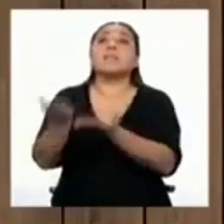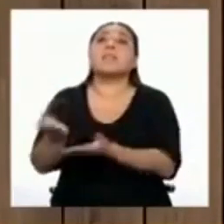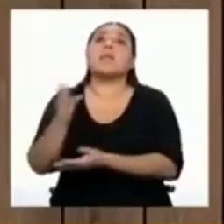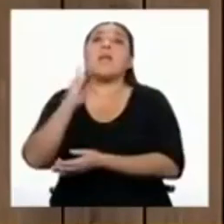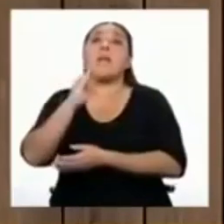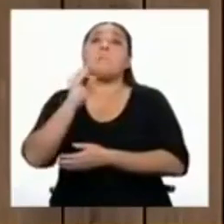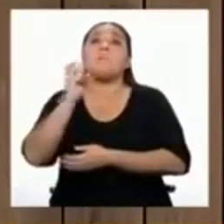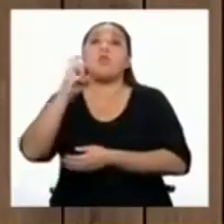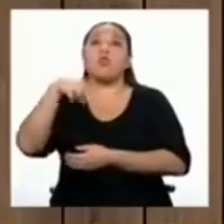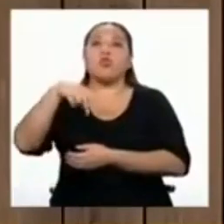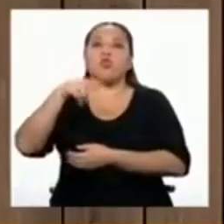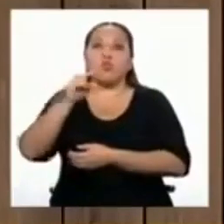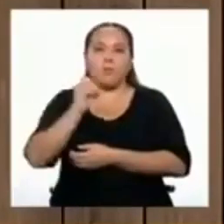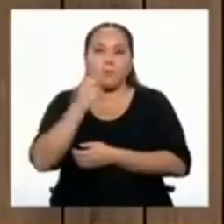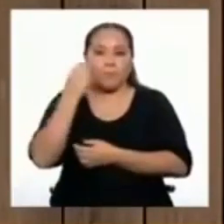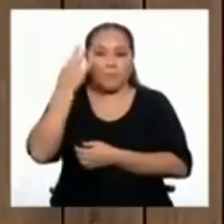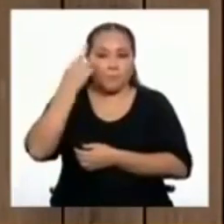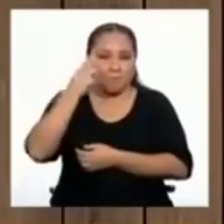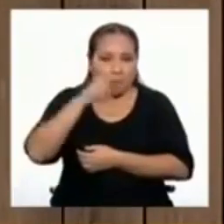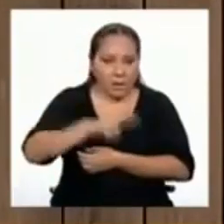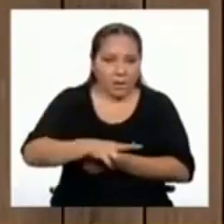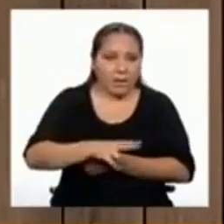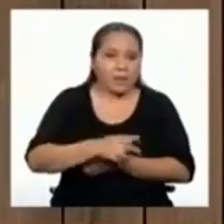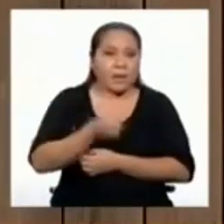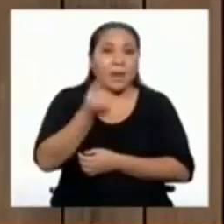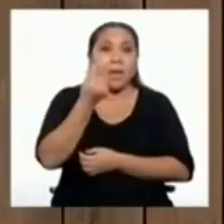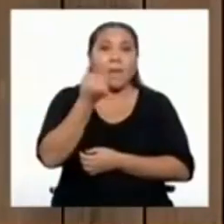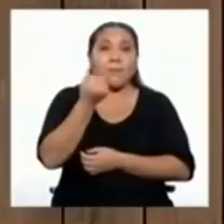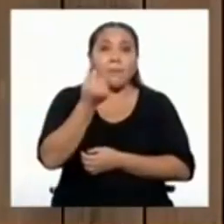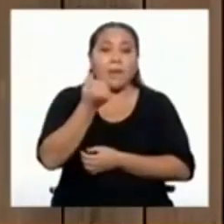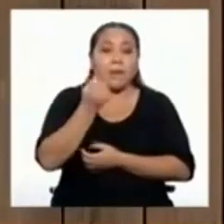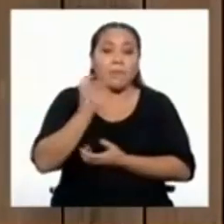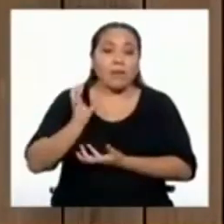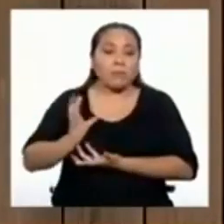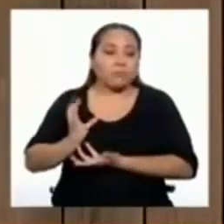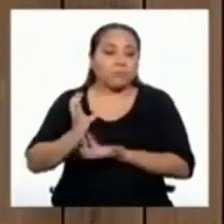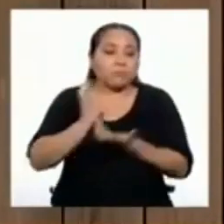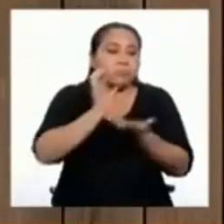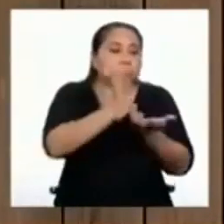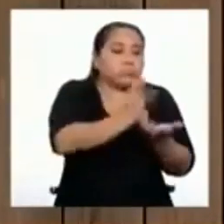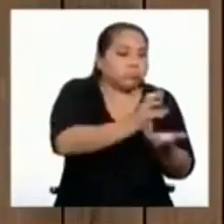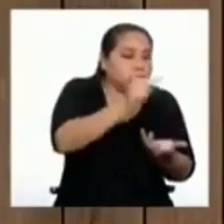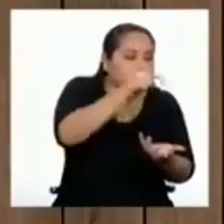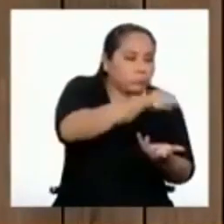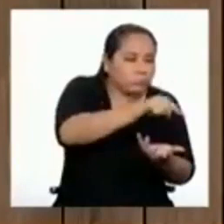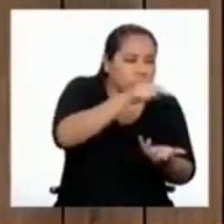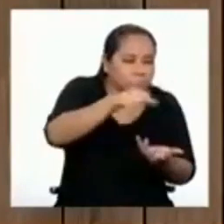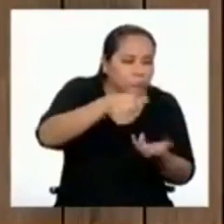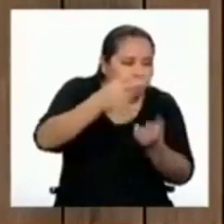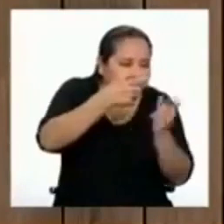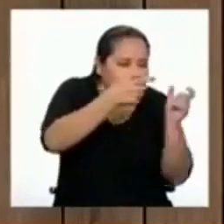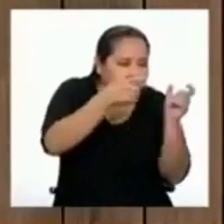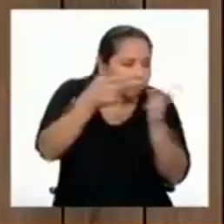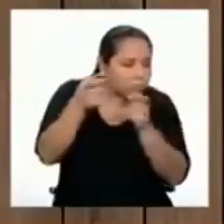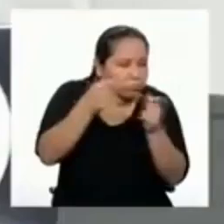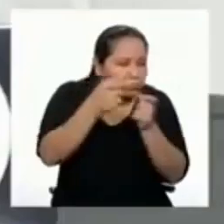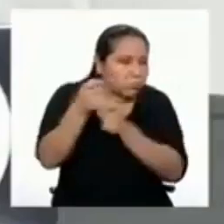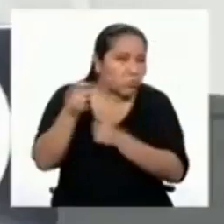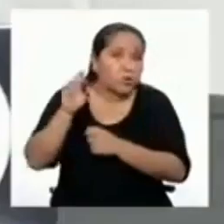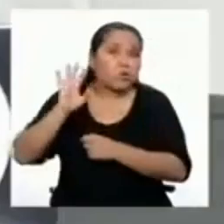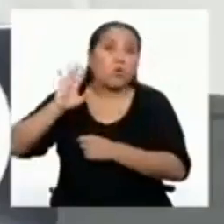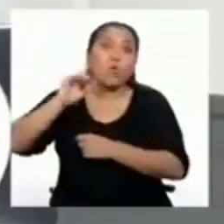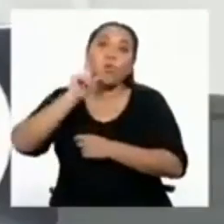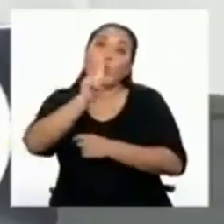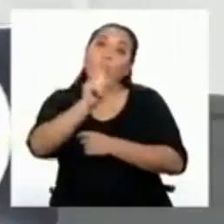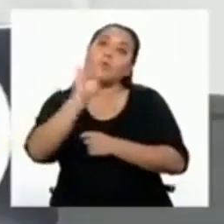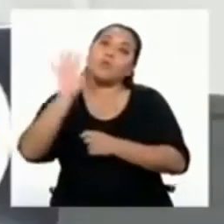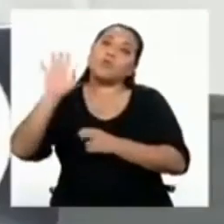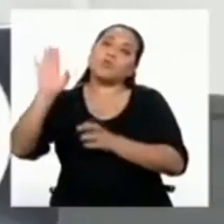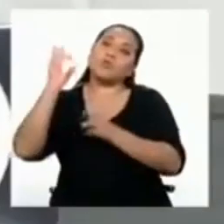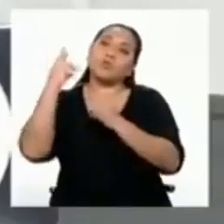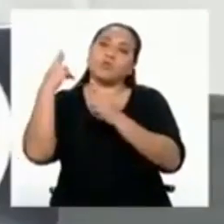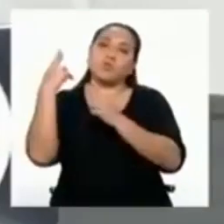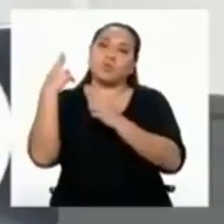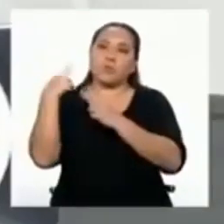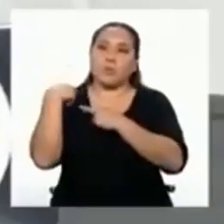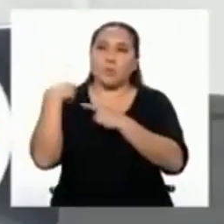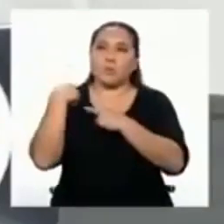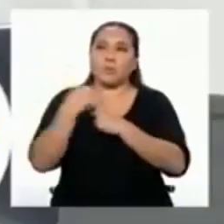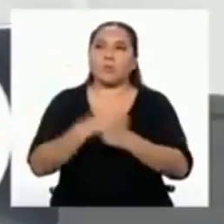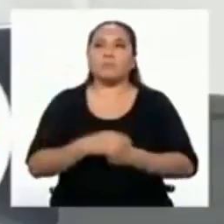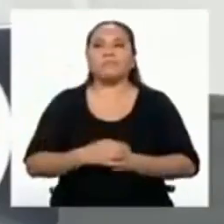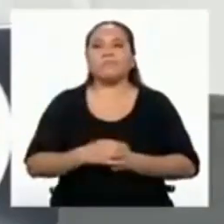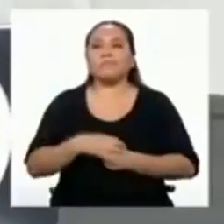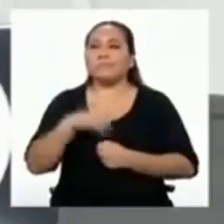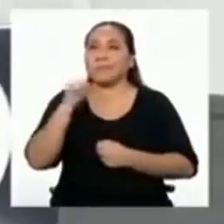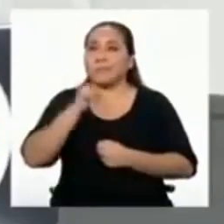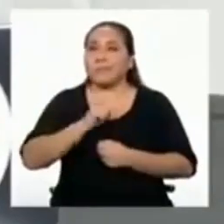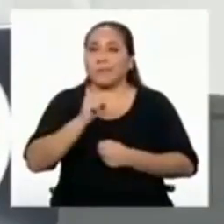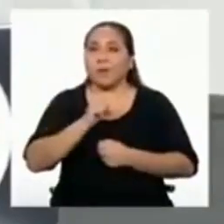Supervisar la legalidad de la ejecución del dinero otorgado por el Estado es una de sus funciones. Claro, alguien